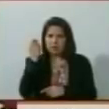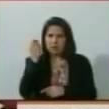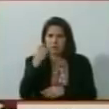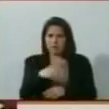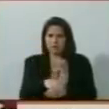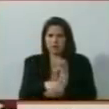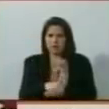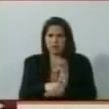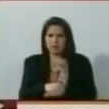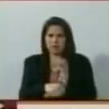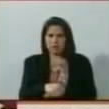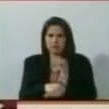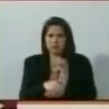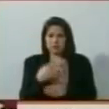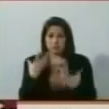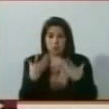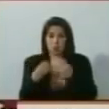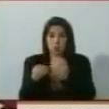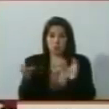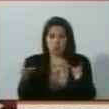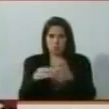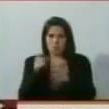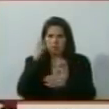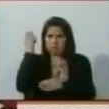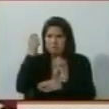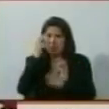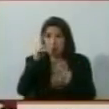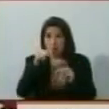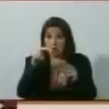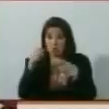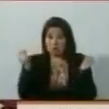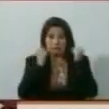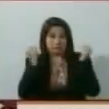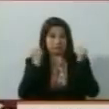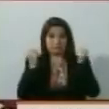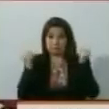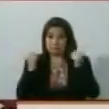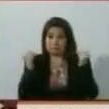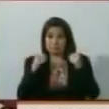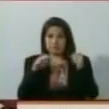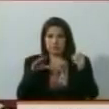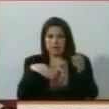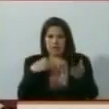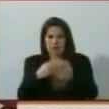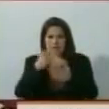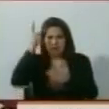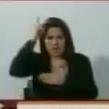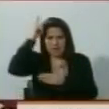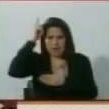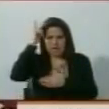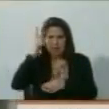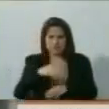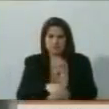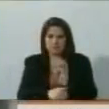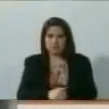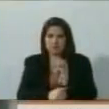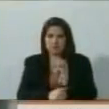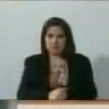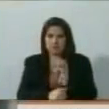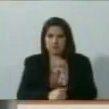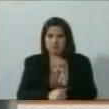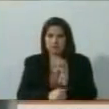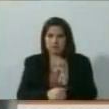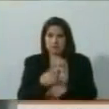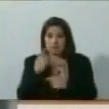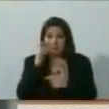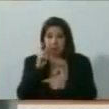y se fue con unos llaneros que jamás habían sentido frío. Se fueron hasta Ayacucho y le dieron libertad